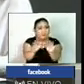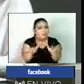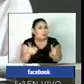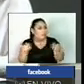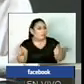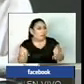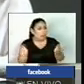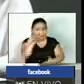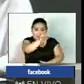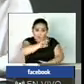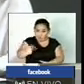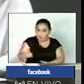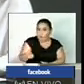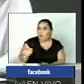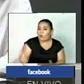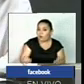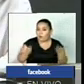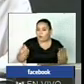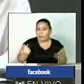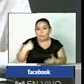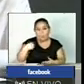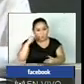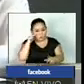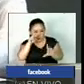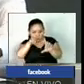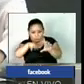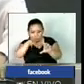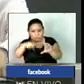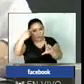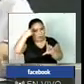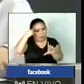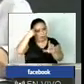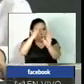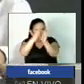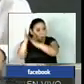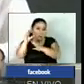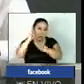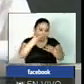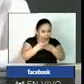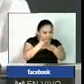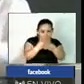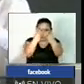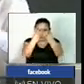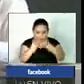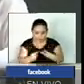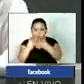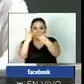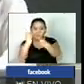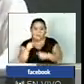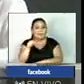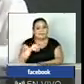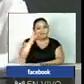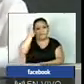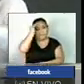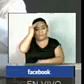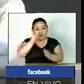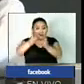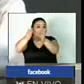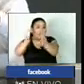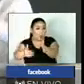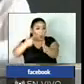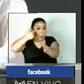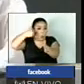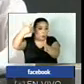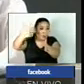cómo vamos a estar la otra semana, pero la lógica y las matemáticas nos dicen que estamos en una situación crítica y que el